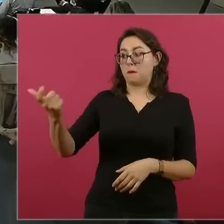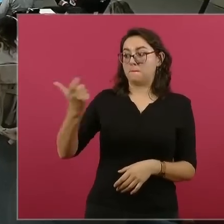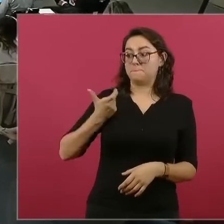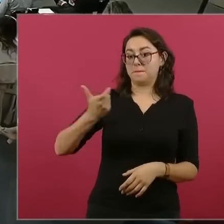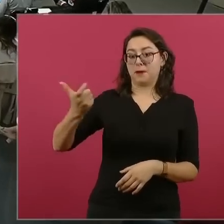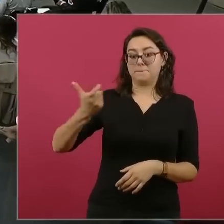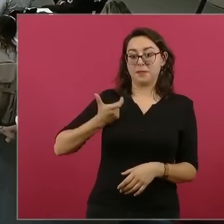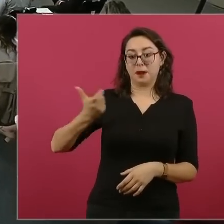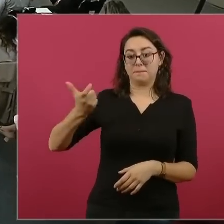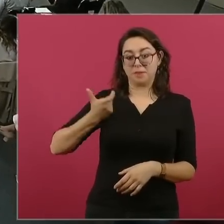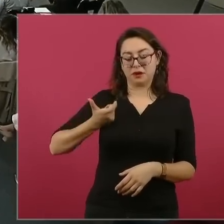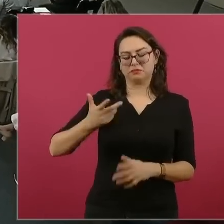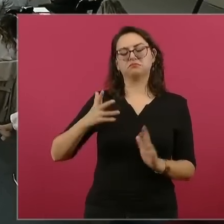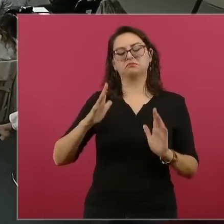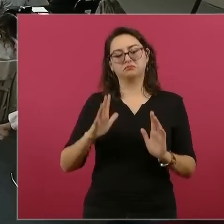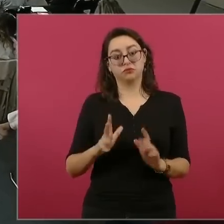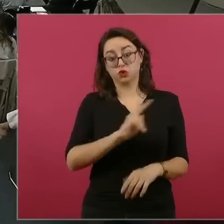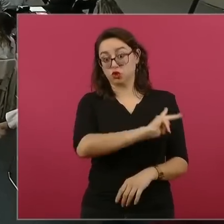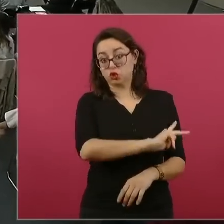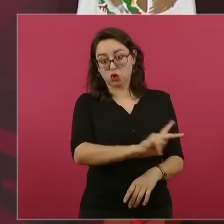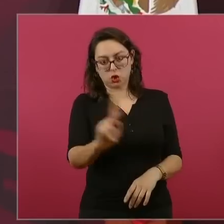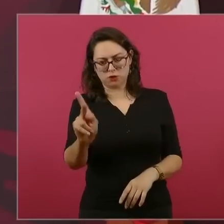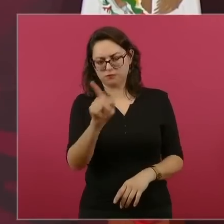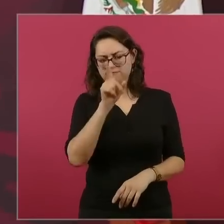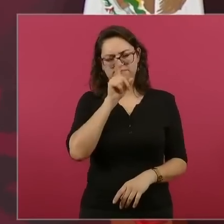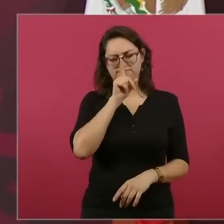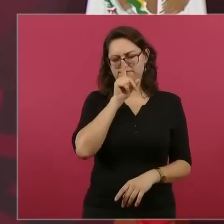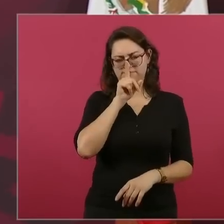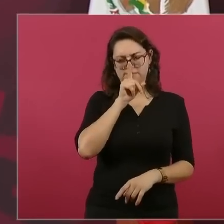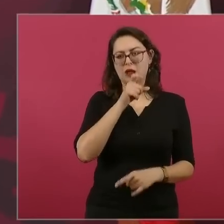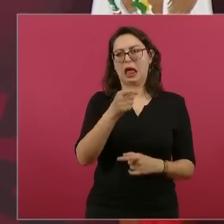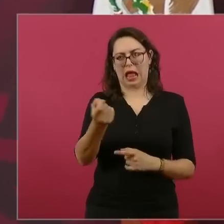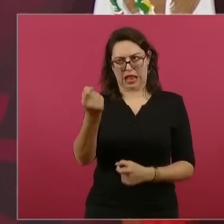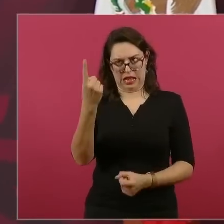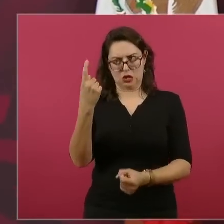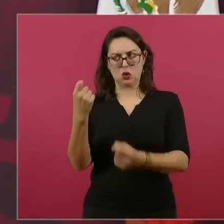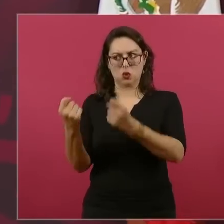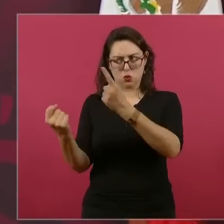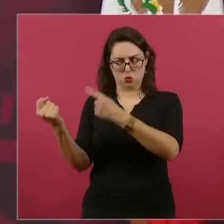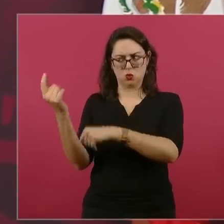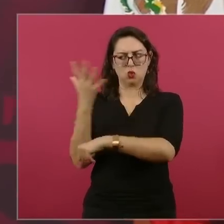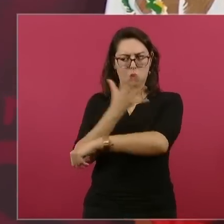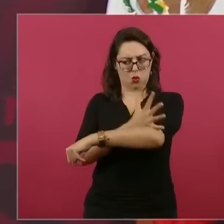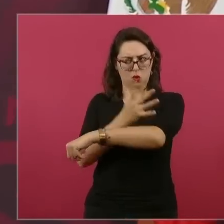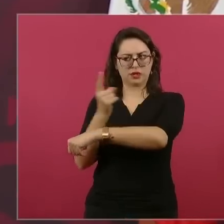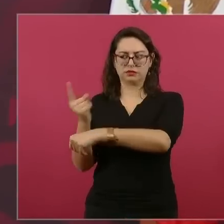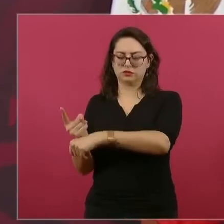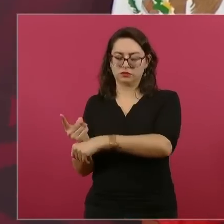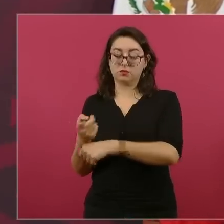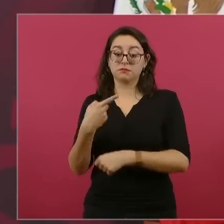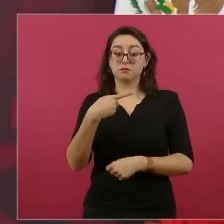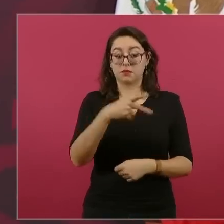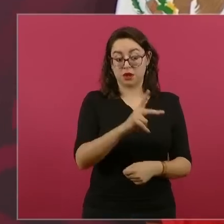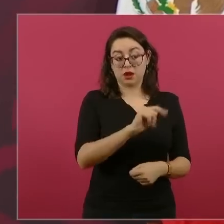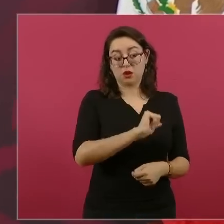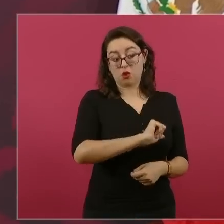No todos así, no todos, pero sí hay